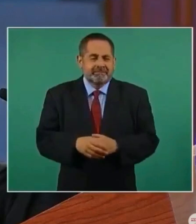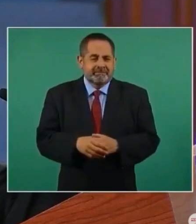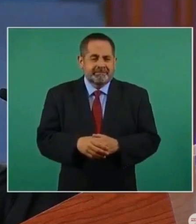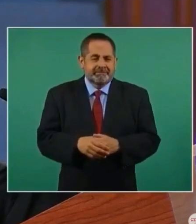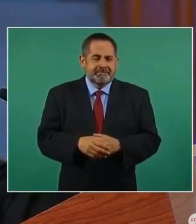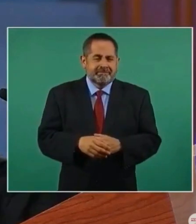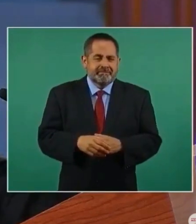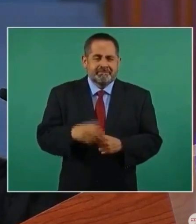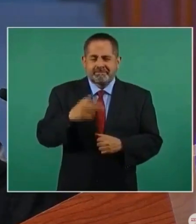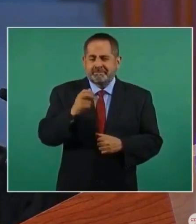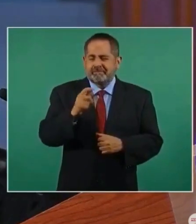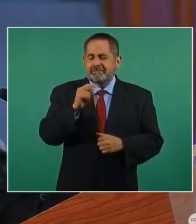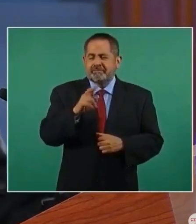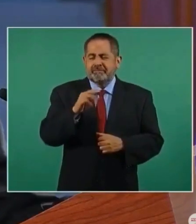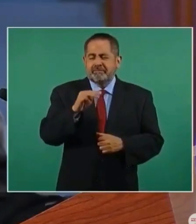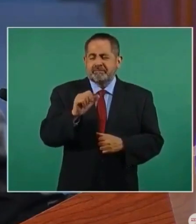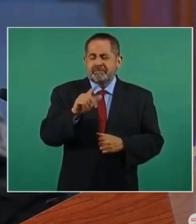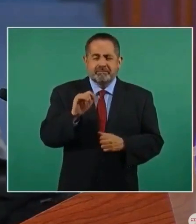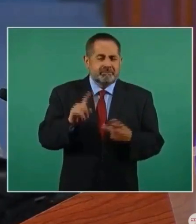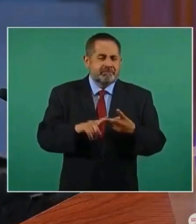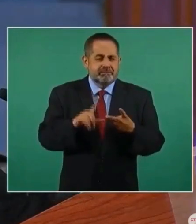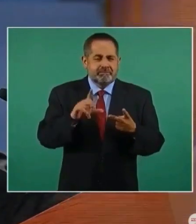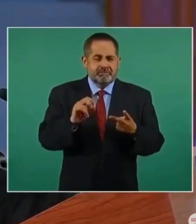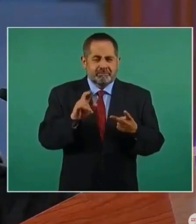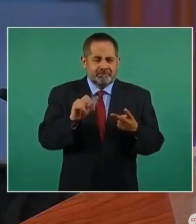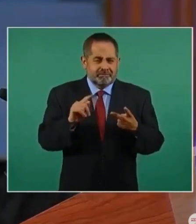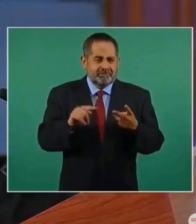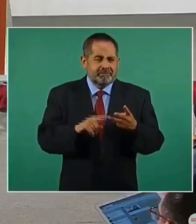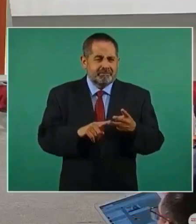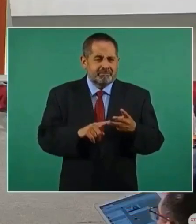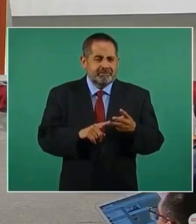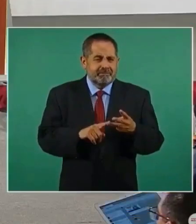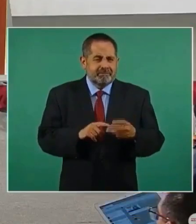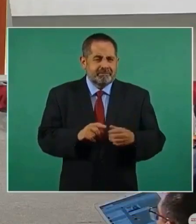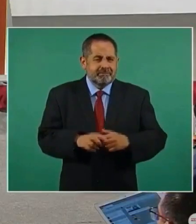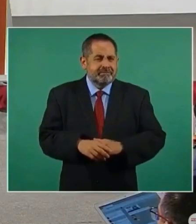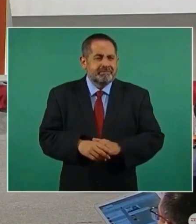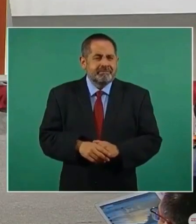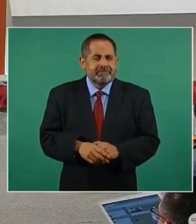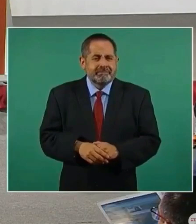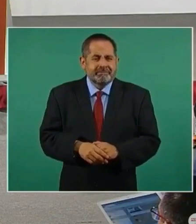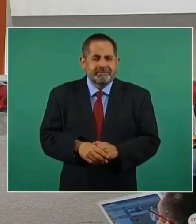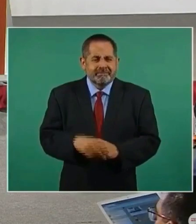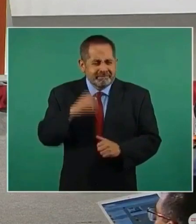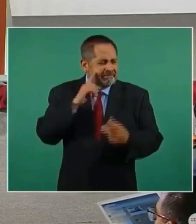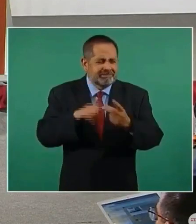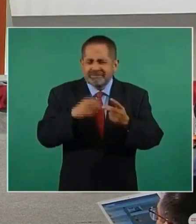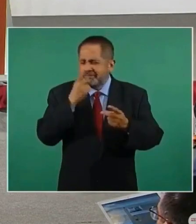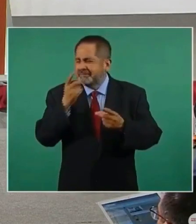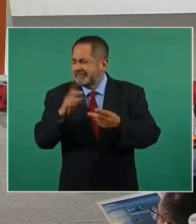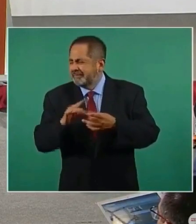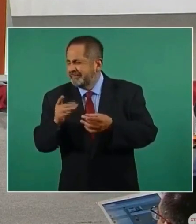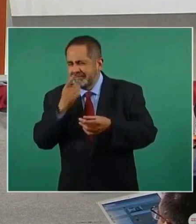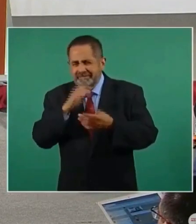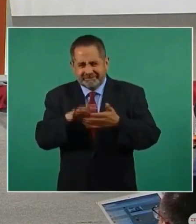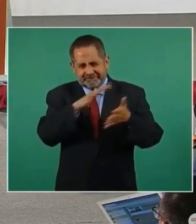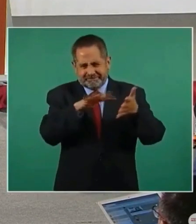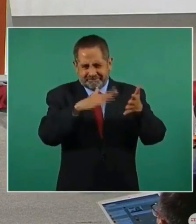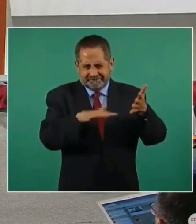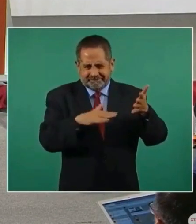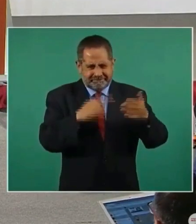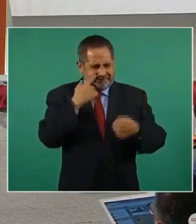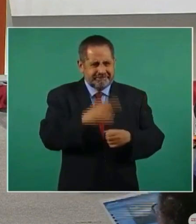Héctor de Mauleón, Loret de Mola. A ver, ¿pero dónde está la lista? Vamos a